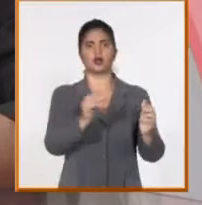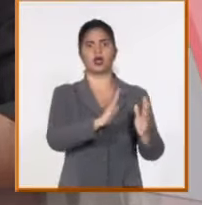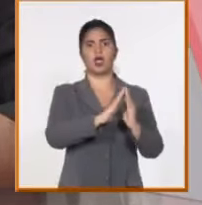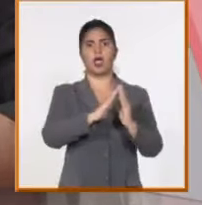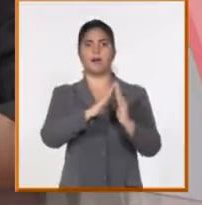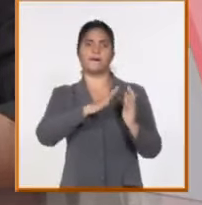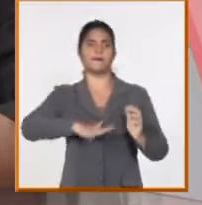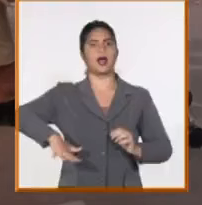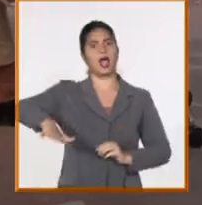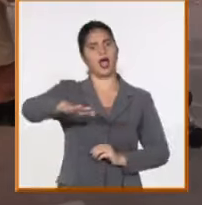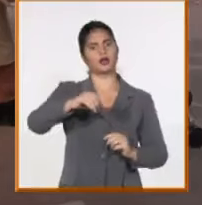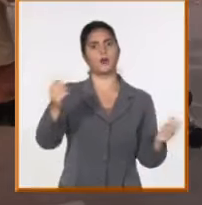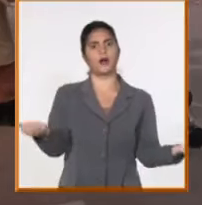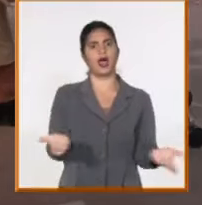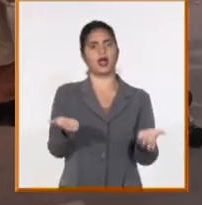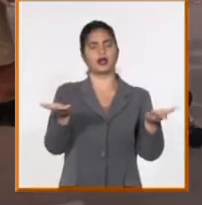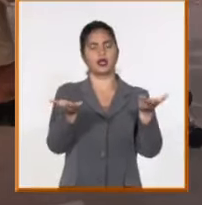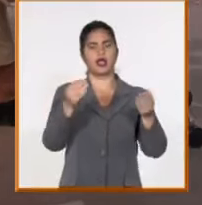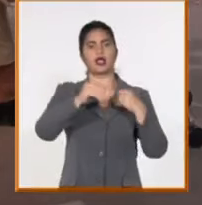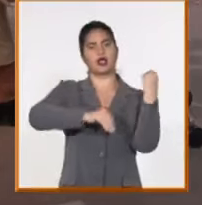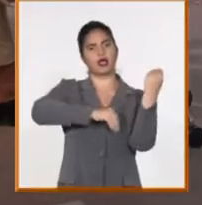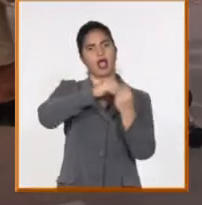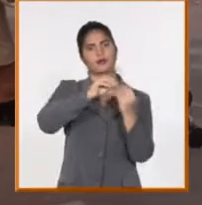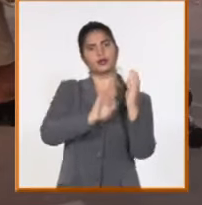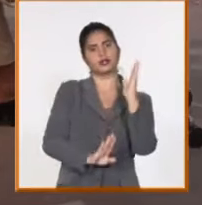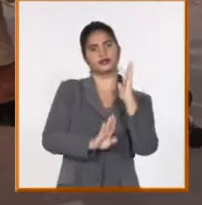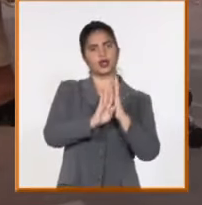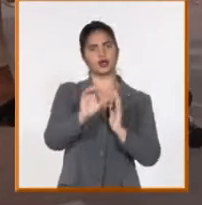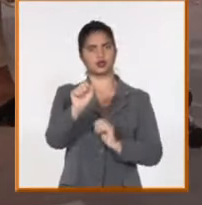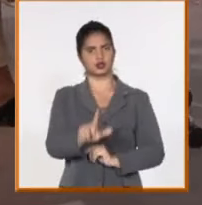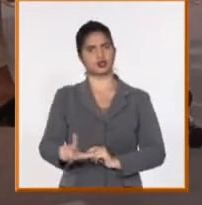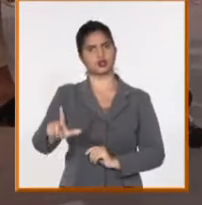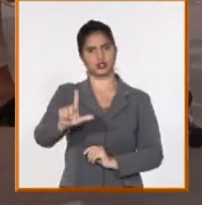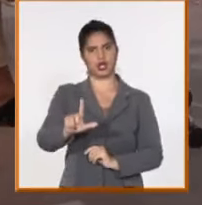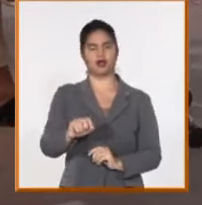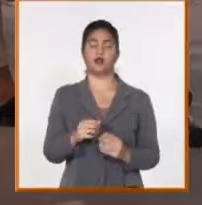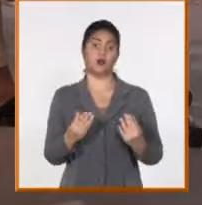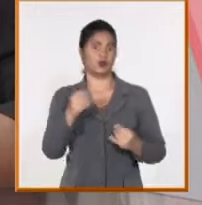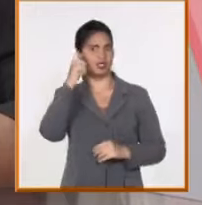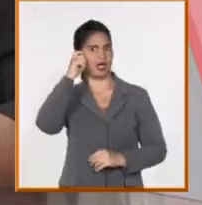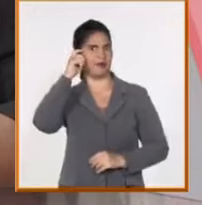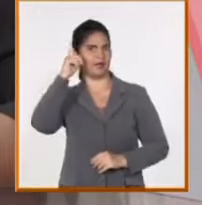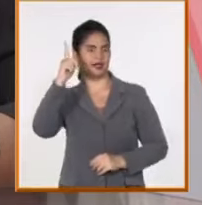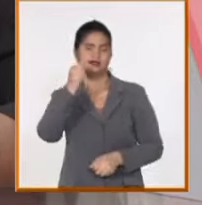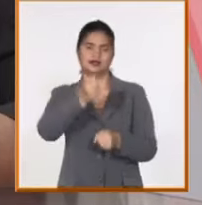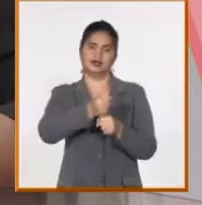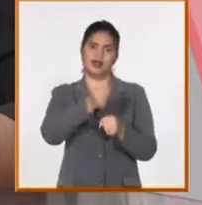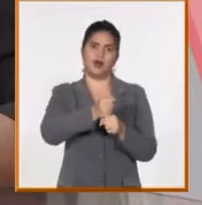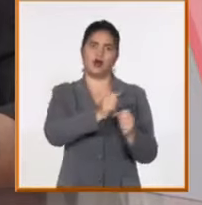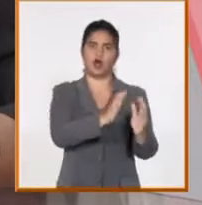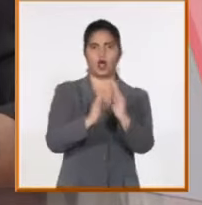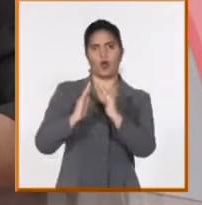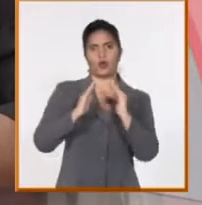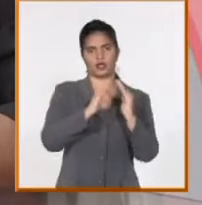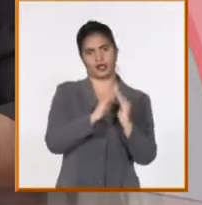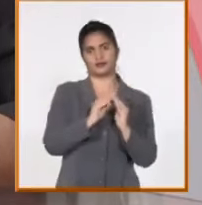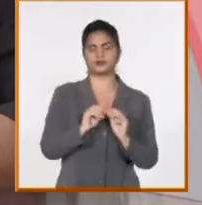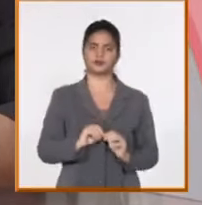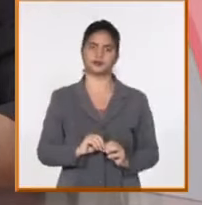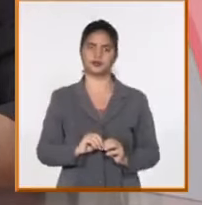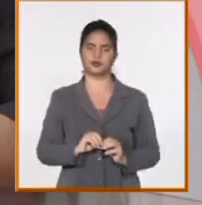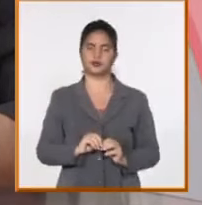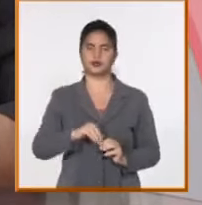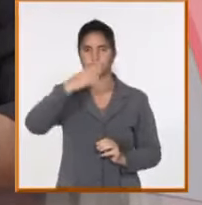transformación social hay experiencias interesantes en eso de los barrios Sí sí como no como no nosotros por supuesto en todo el país todas nuestras